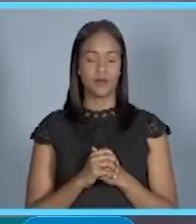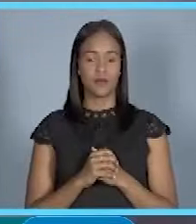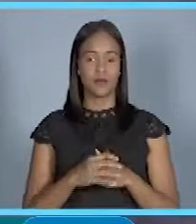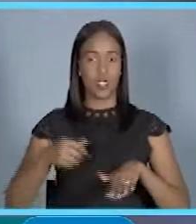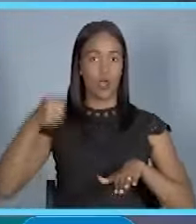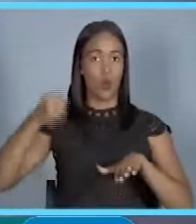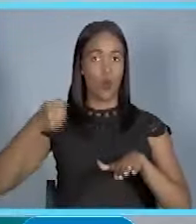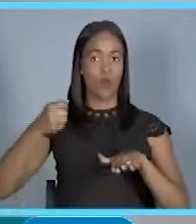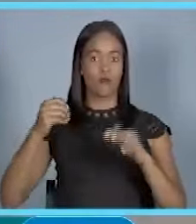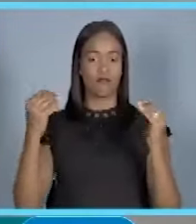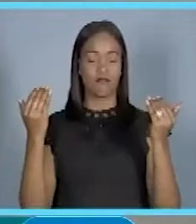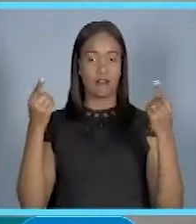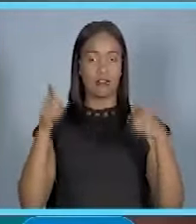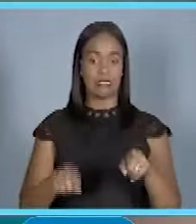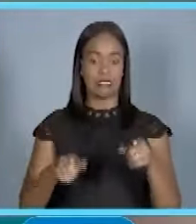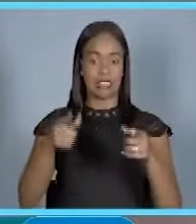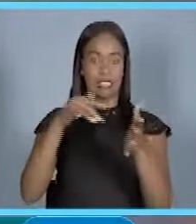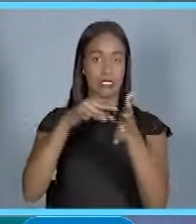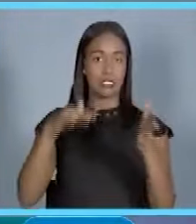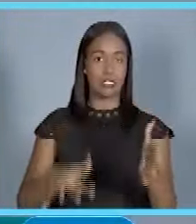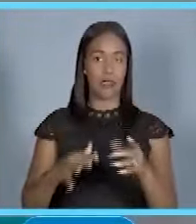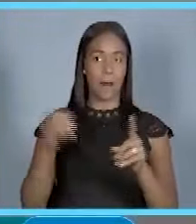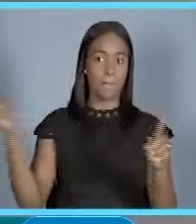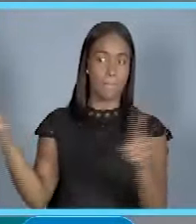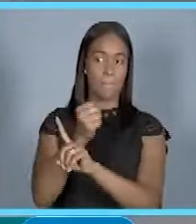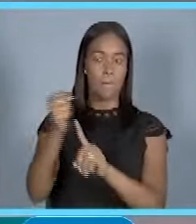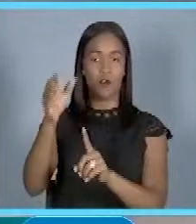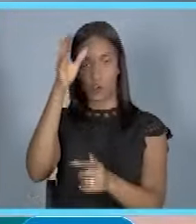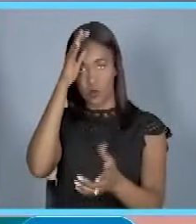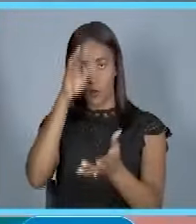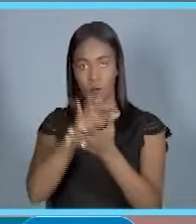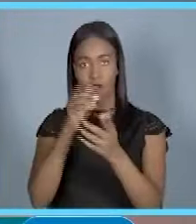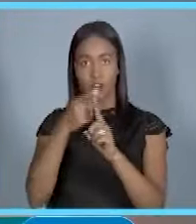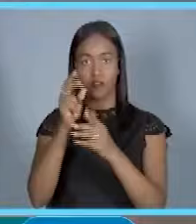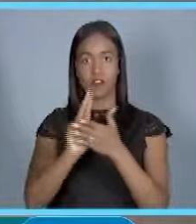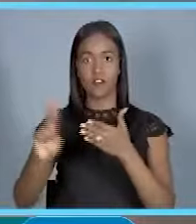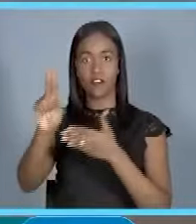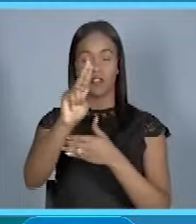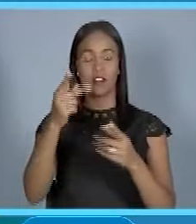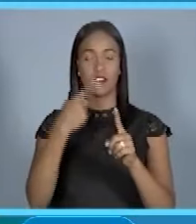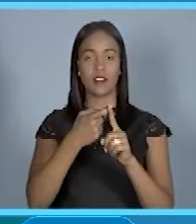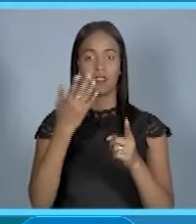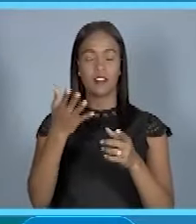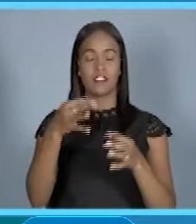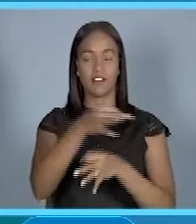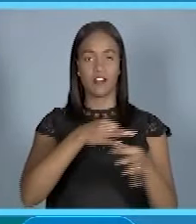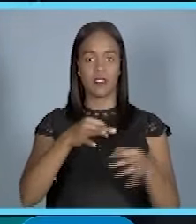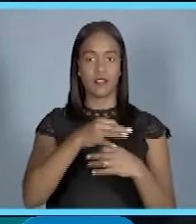Jueza se inhibe en caso de estudiante que agredió compañero en Universidad de San Francisco.